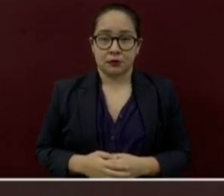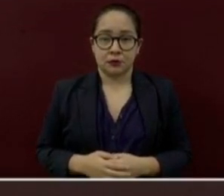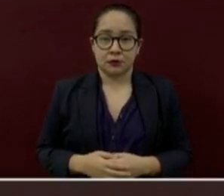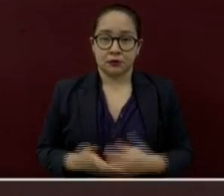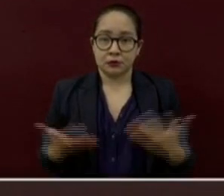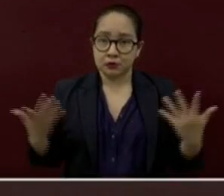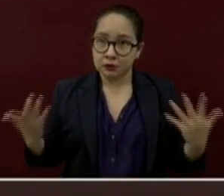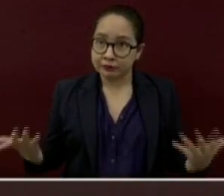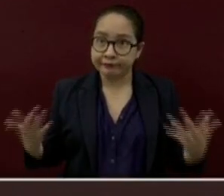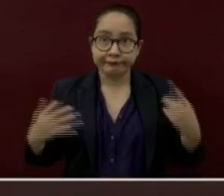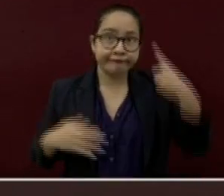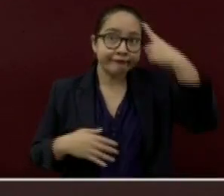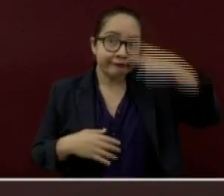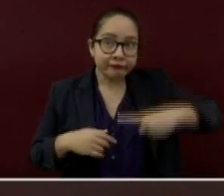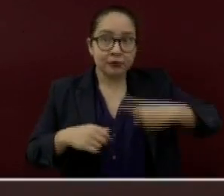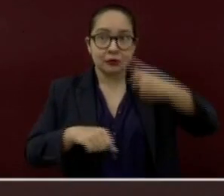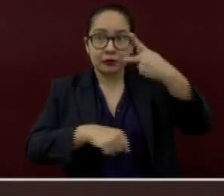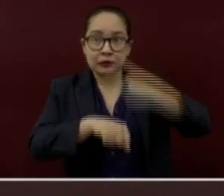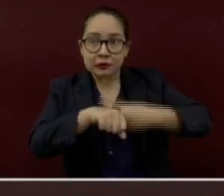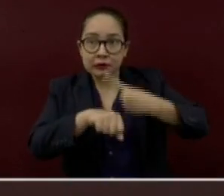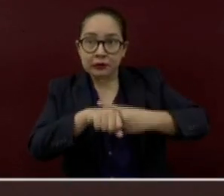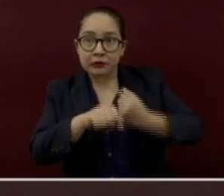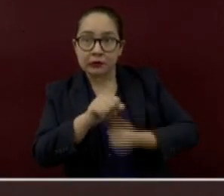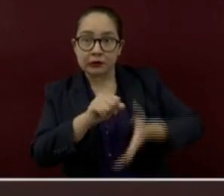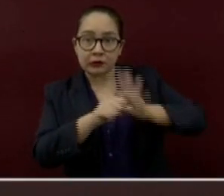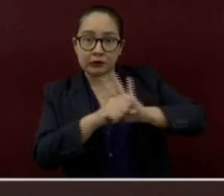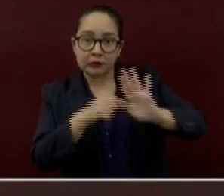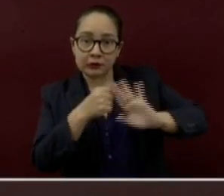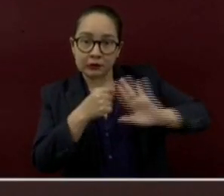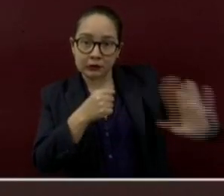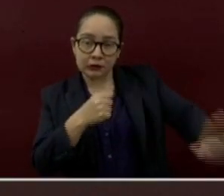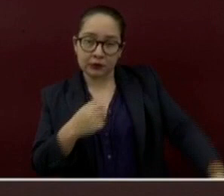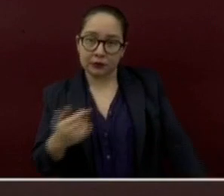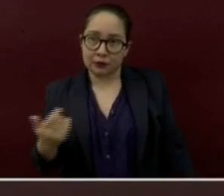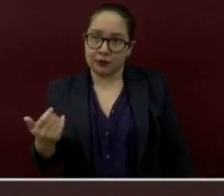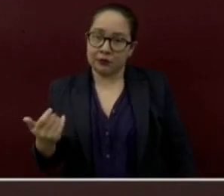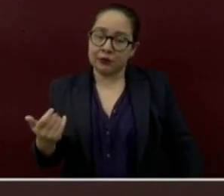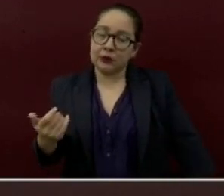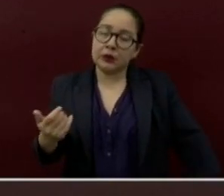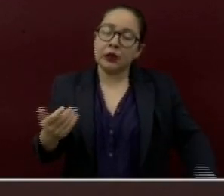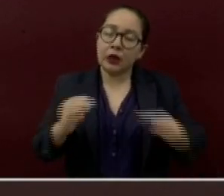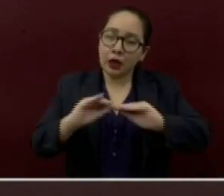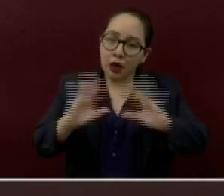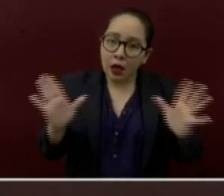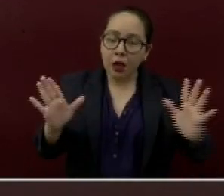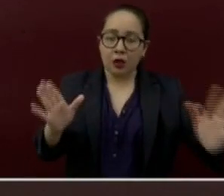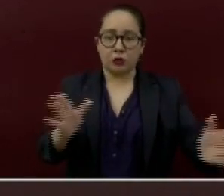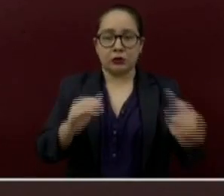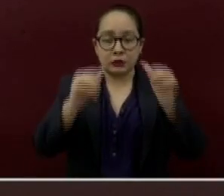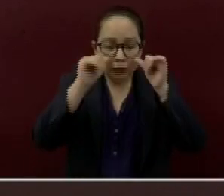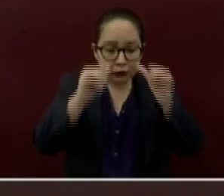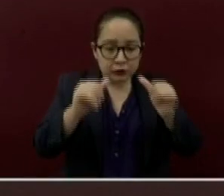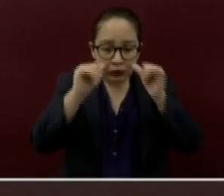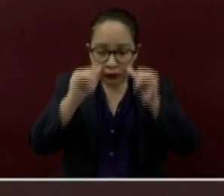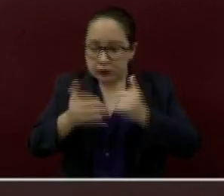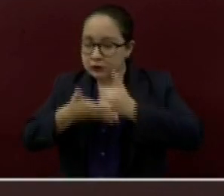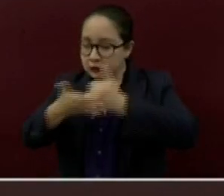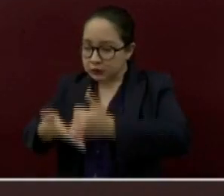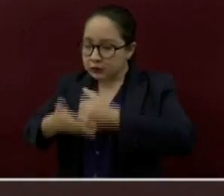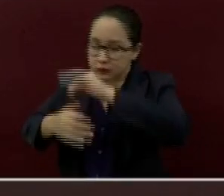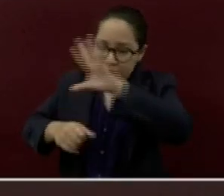y evitar agravarse además por supuesto de brindarles una completa atención médica